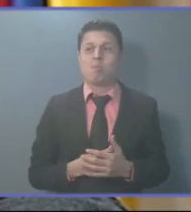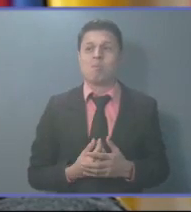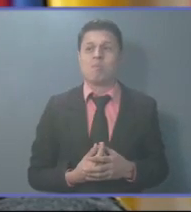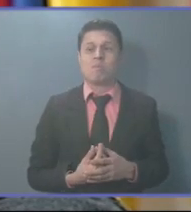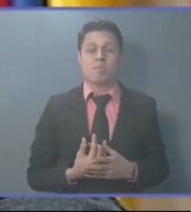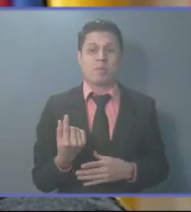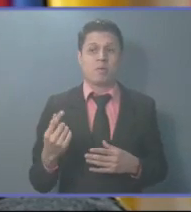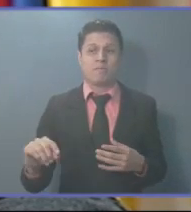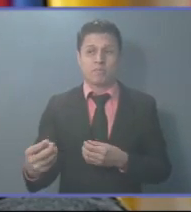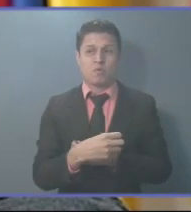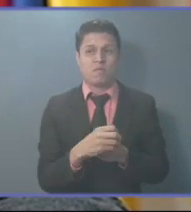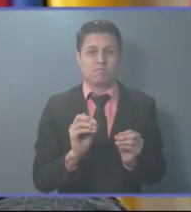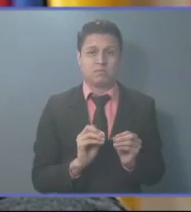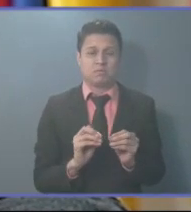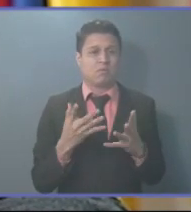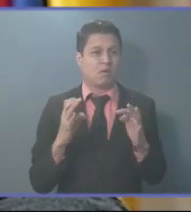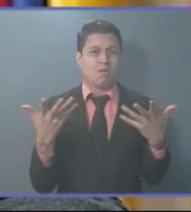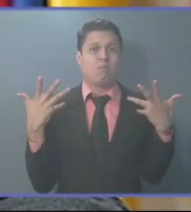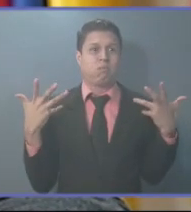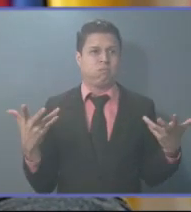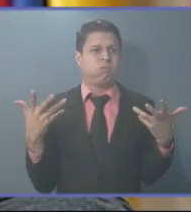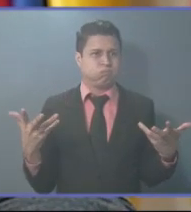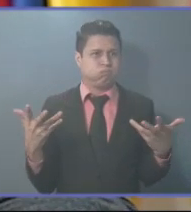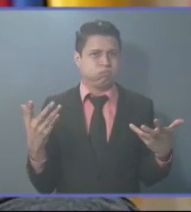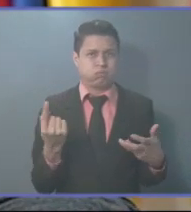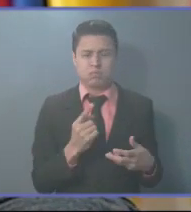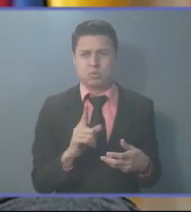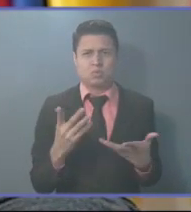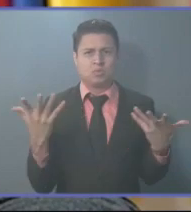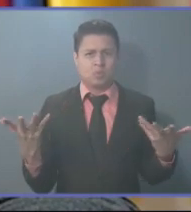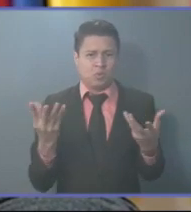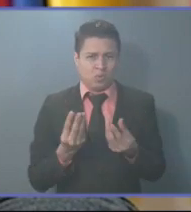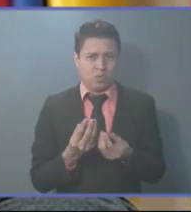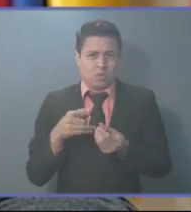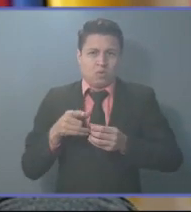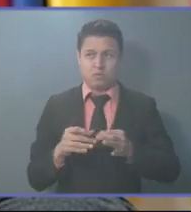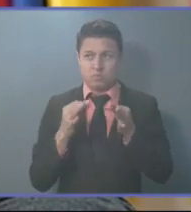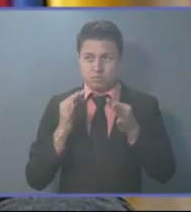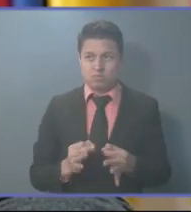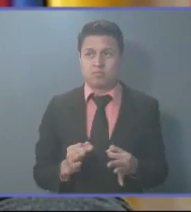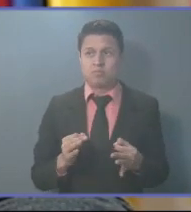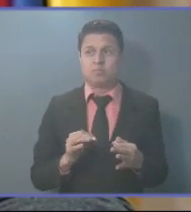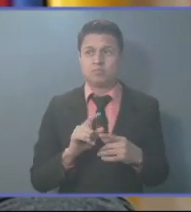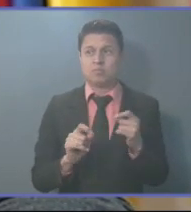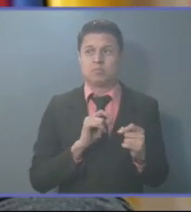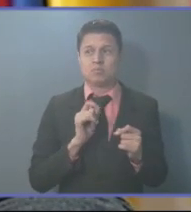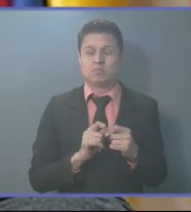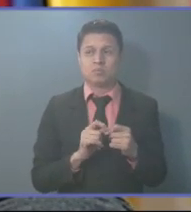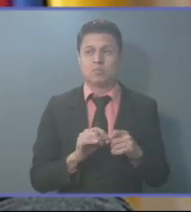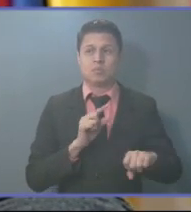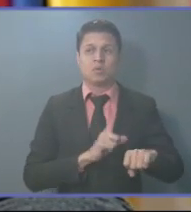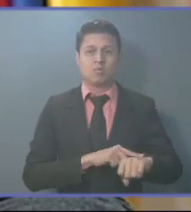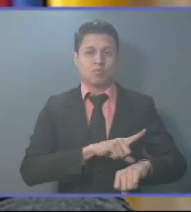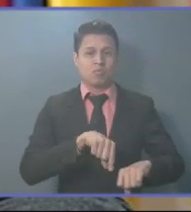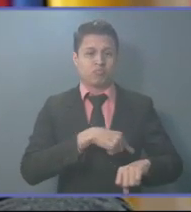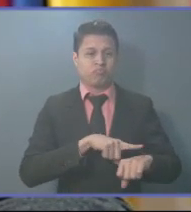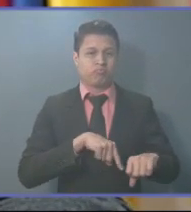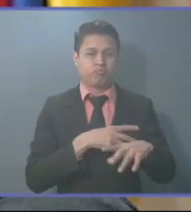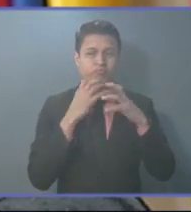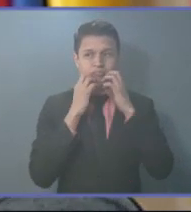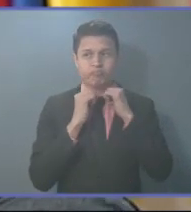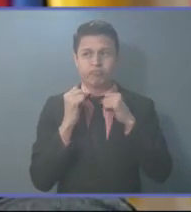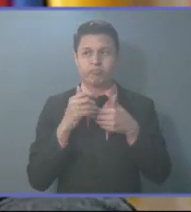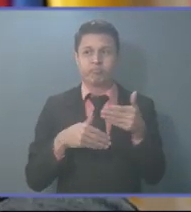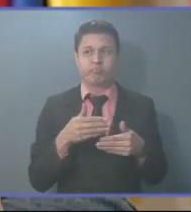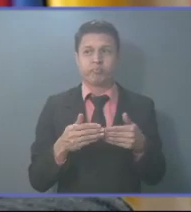personal necesario de manera alterna y de ser posible por turnos guardando las medidas de protección